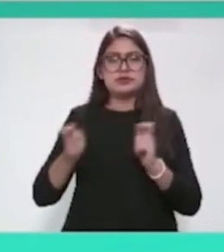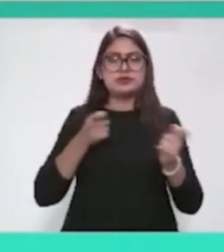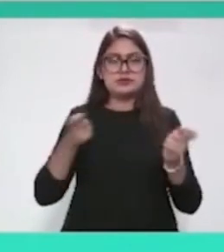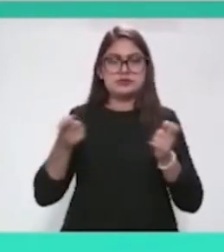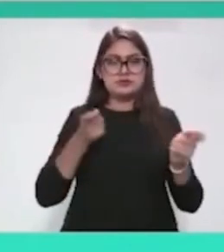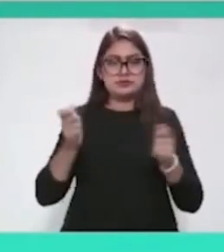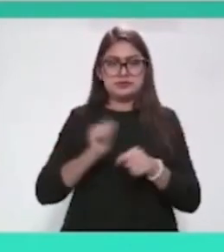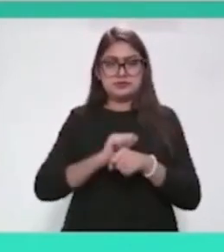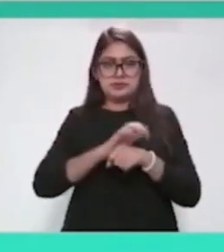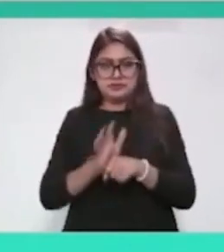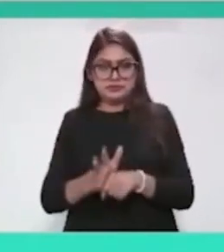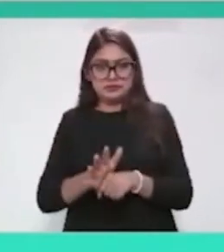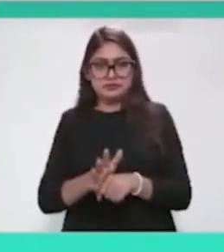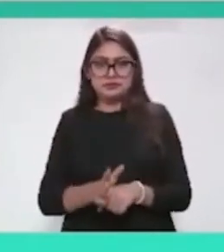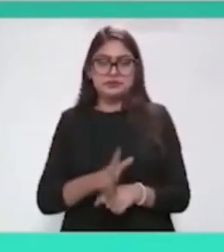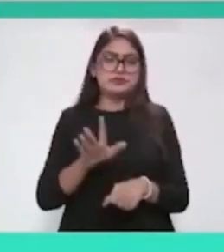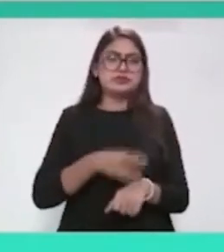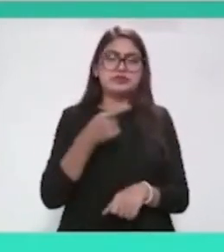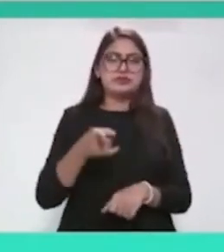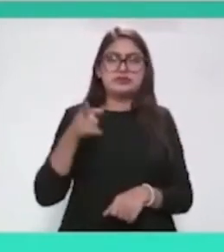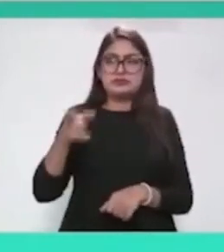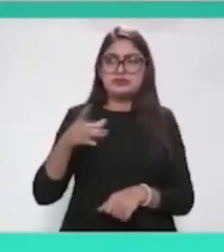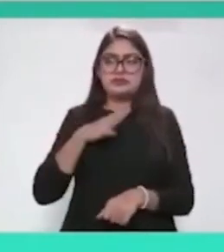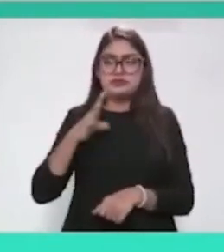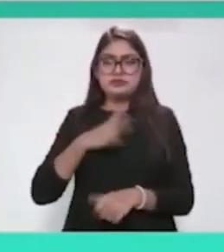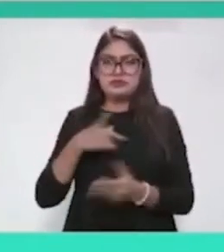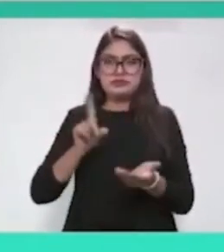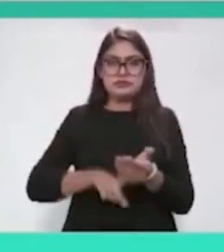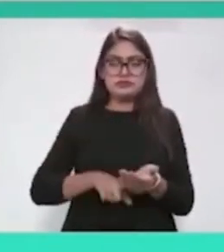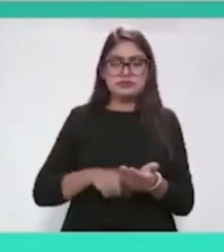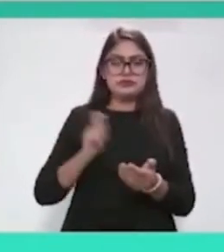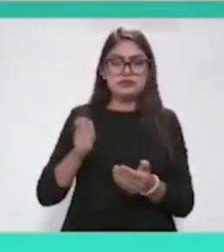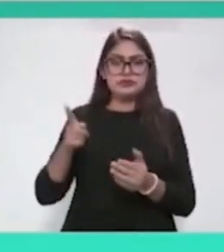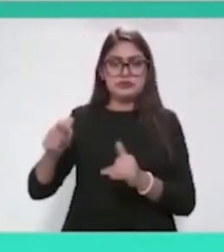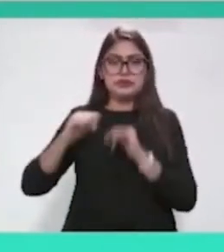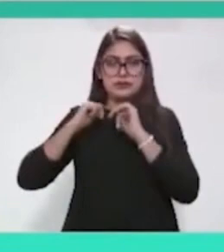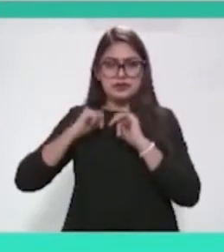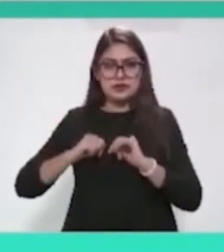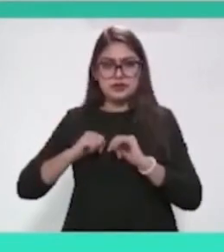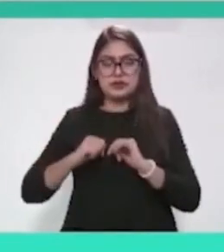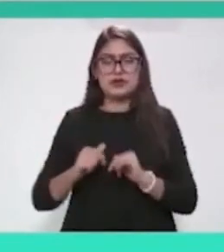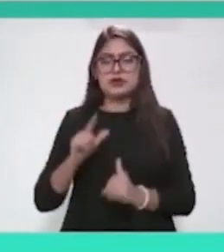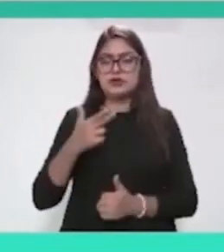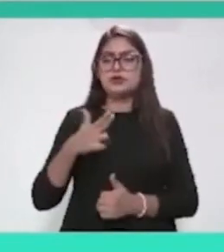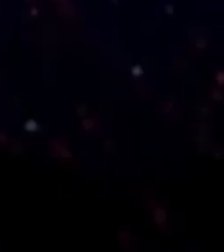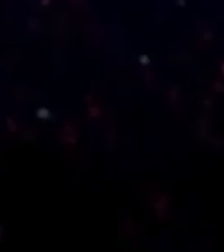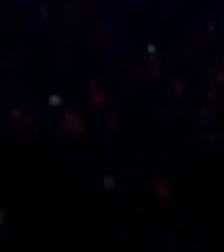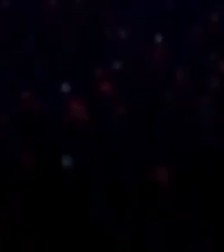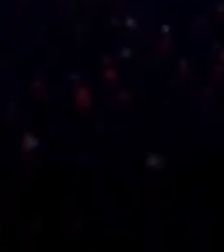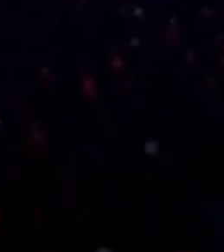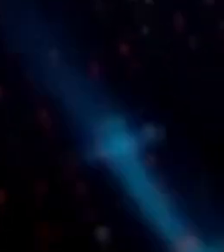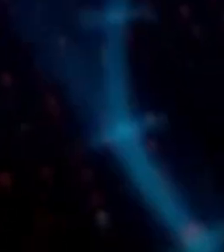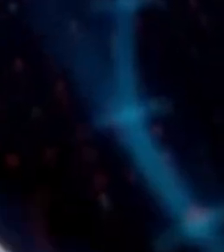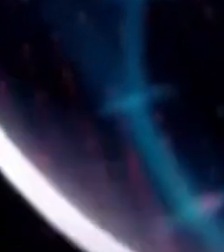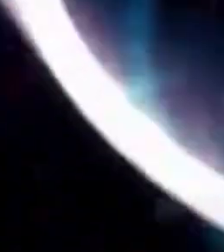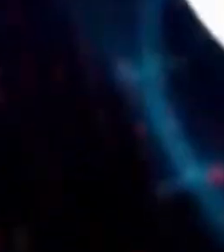pandemia en este caso por interés de la persona particular del doctor Hugo López gatell Ramírez